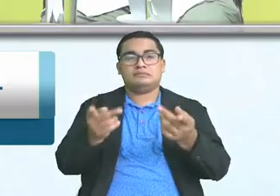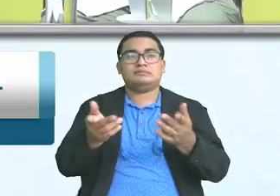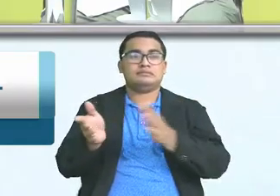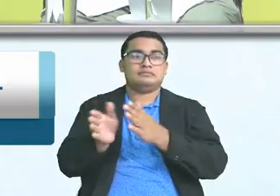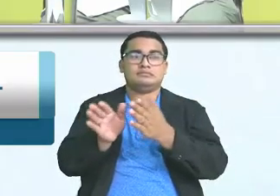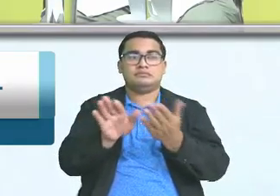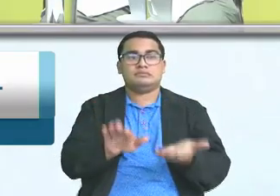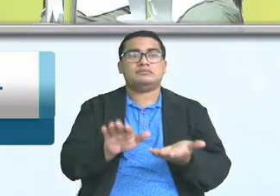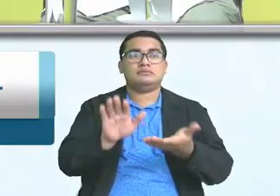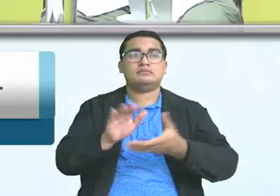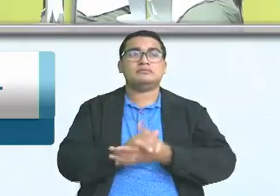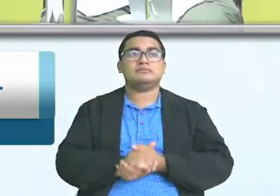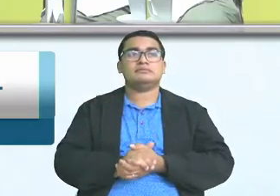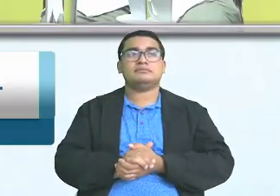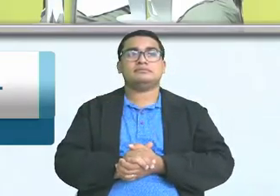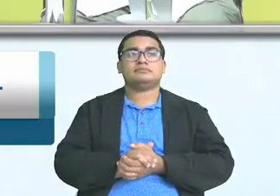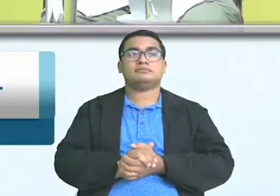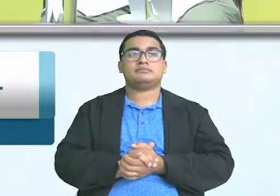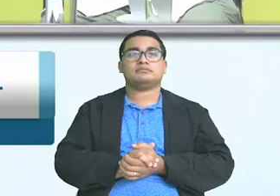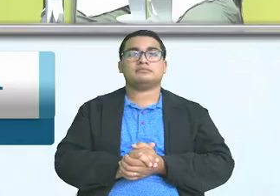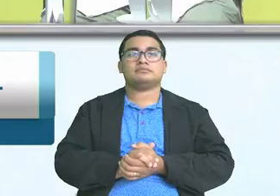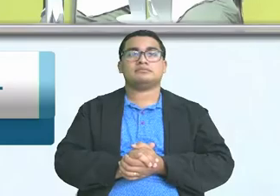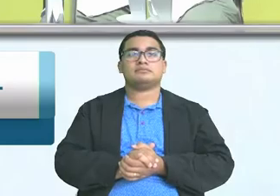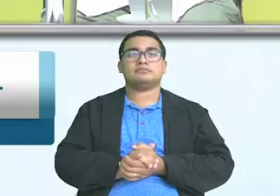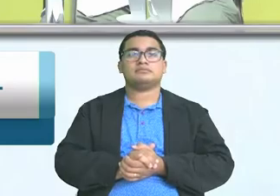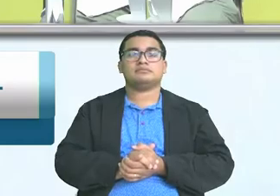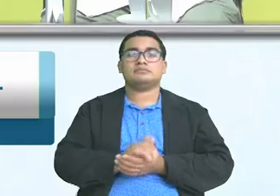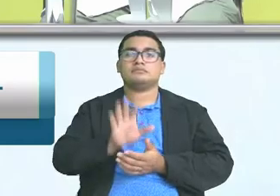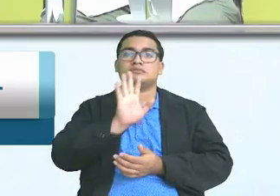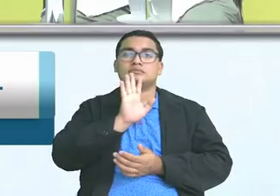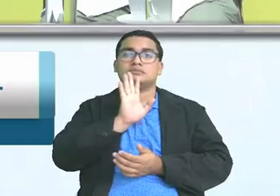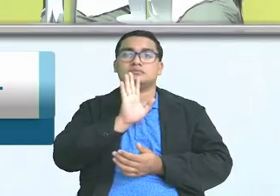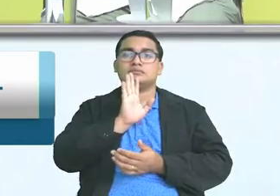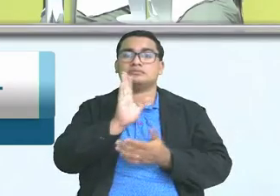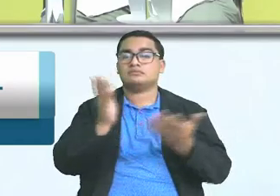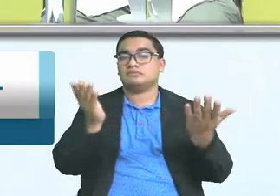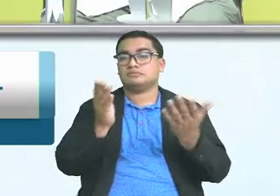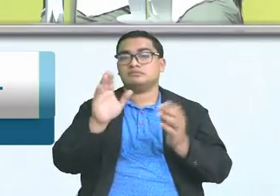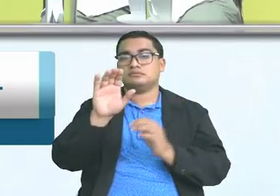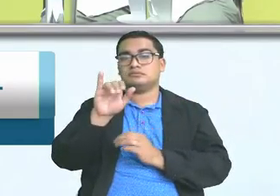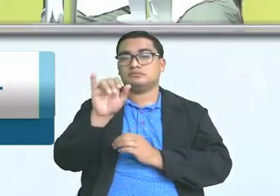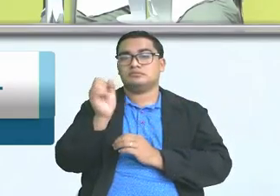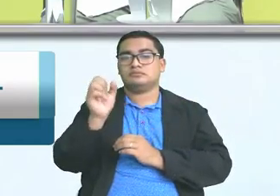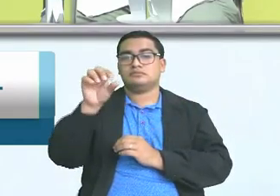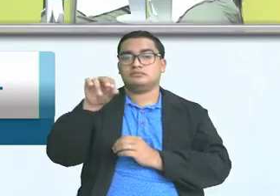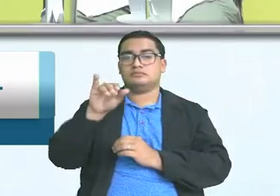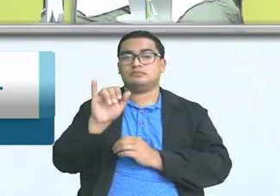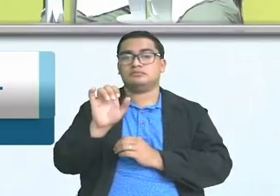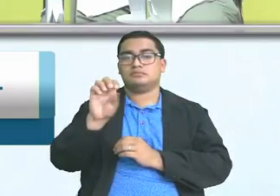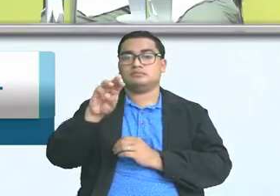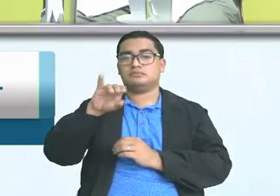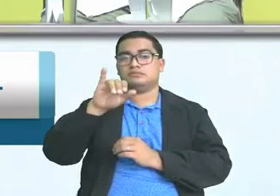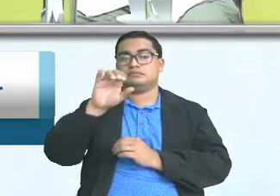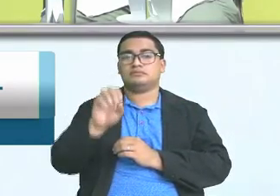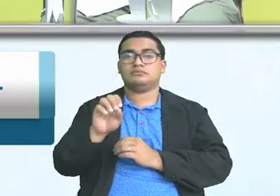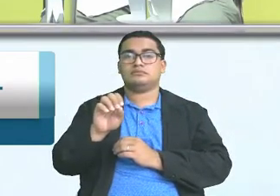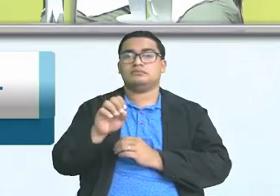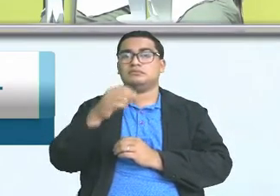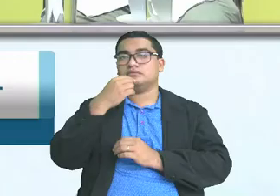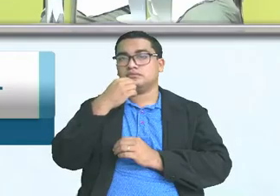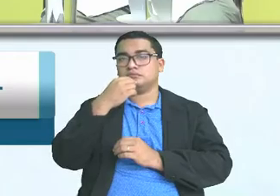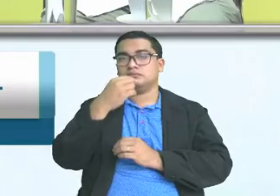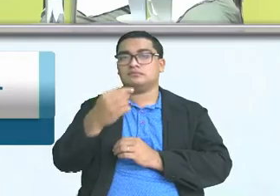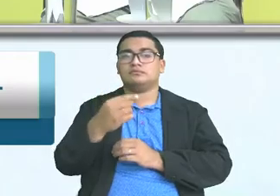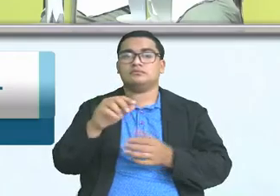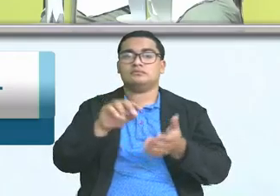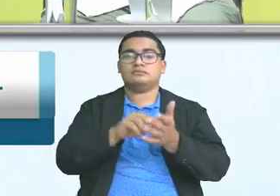Exactamente. Ahí es donde se transforma en mortal. En mortal, exactamente. Cuando hablamos de isquémico, sabemos que esa misma hipertensión crónica va